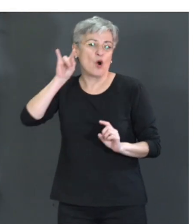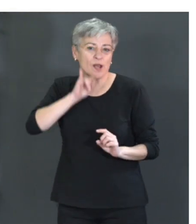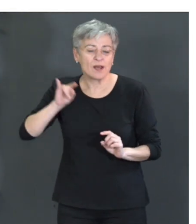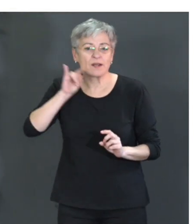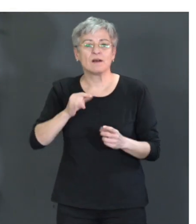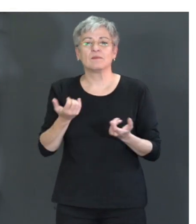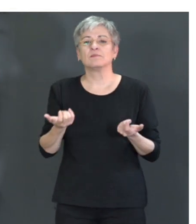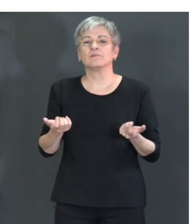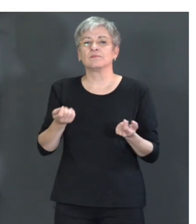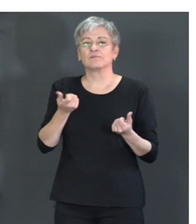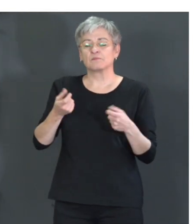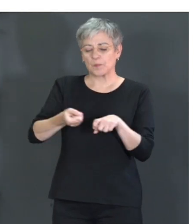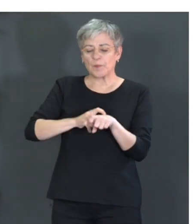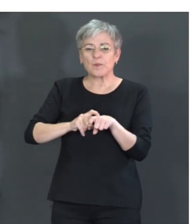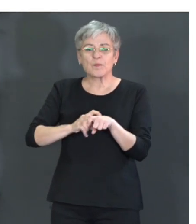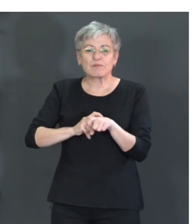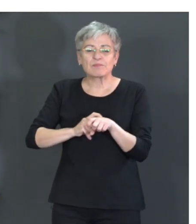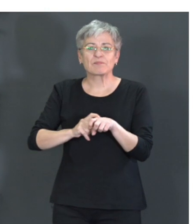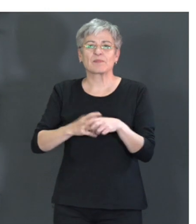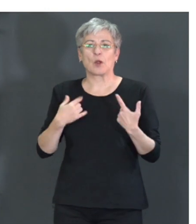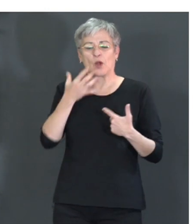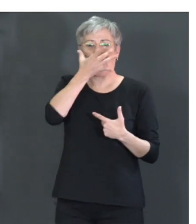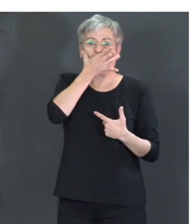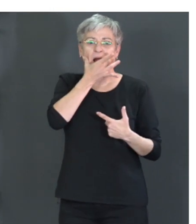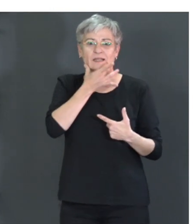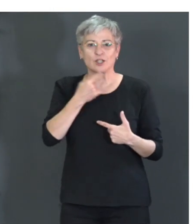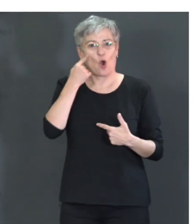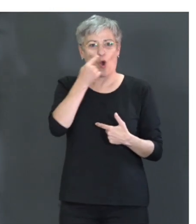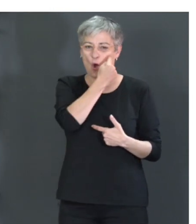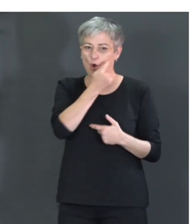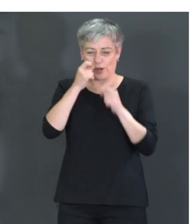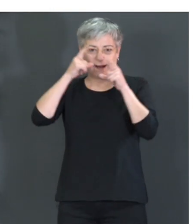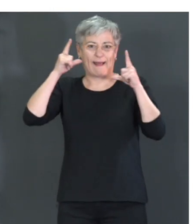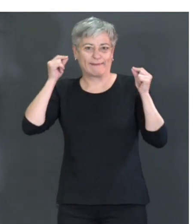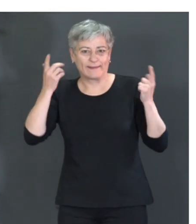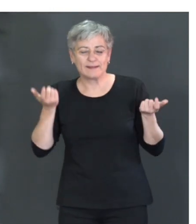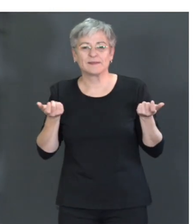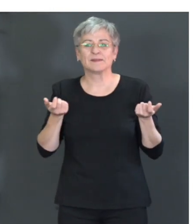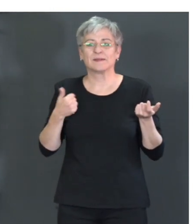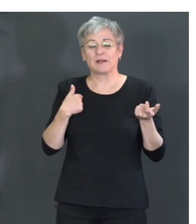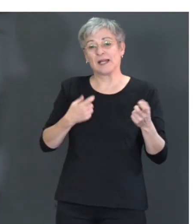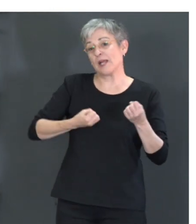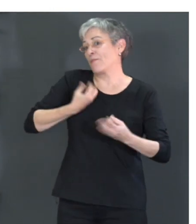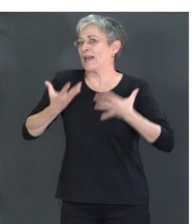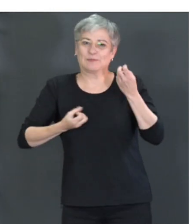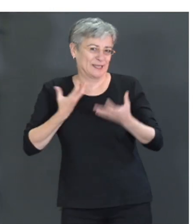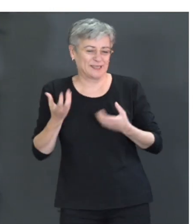no sé, características mías, soy una cara estrecha, tengo unos ojos grandes, me suelen decir, y soy muy expresiva.